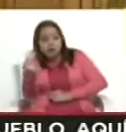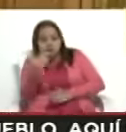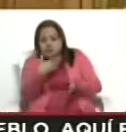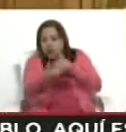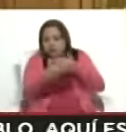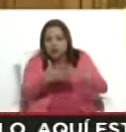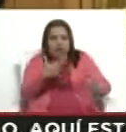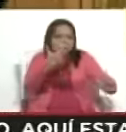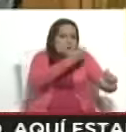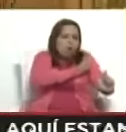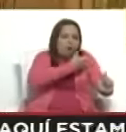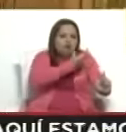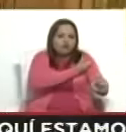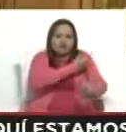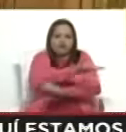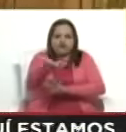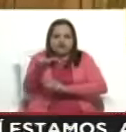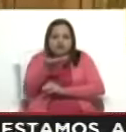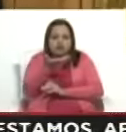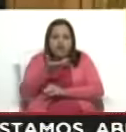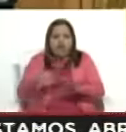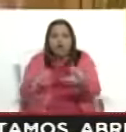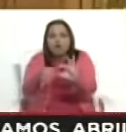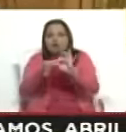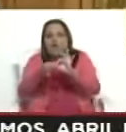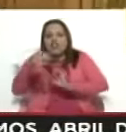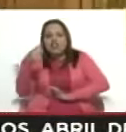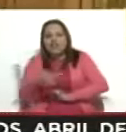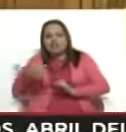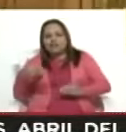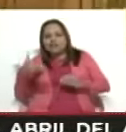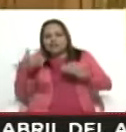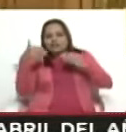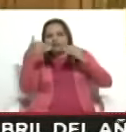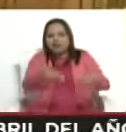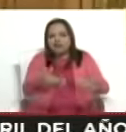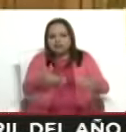de ninguna naturaleza. Ahora, la unidad tiene que ir más allá del chavismo.